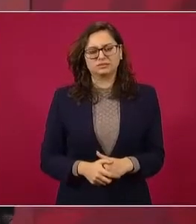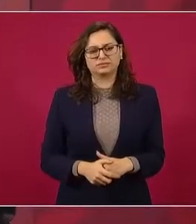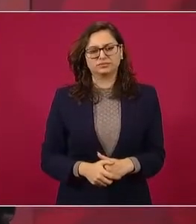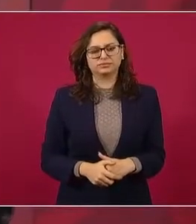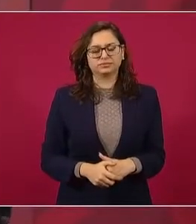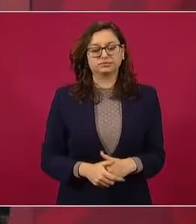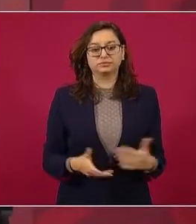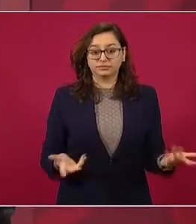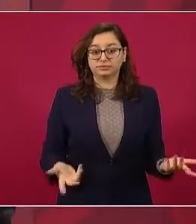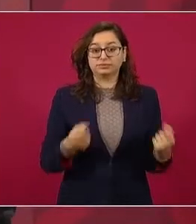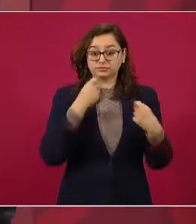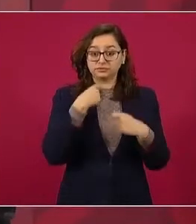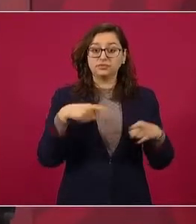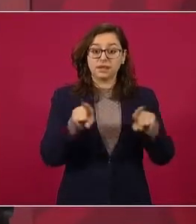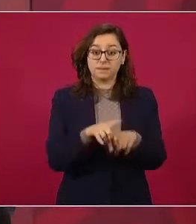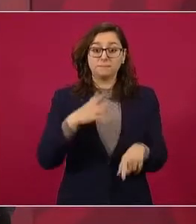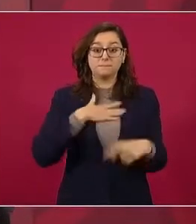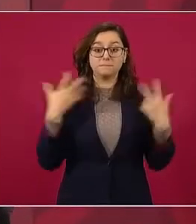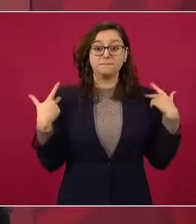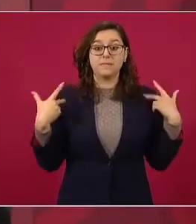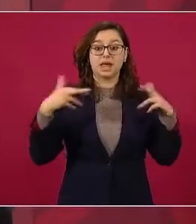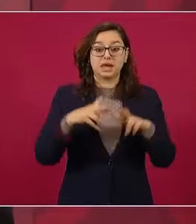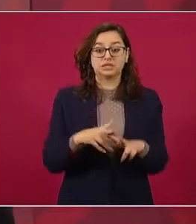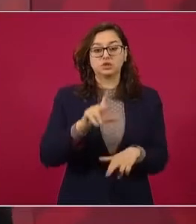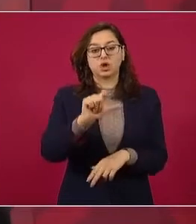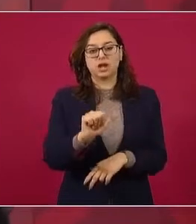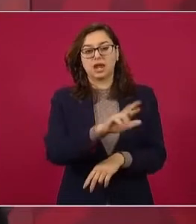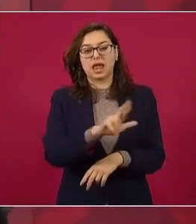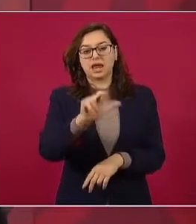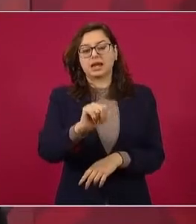Mi maestro Lara Laguna me dio civismo,